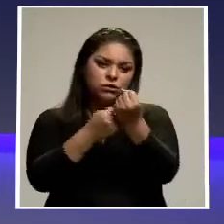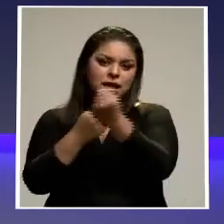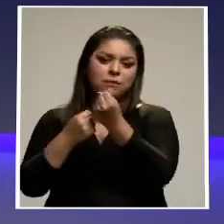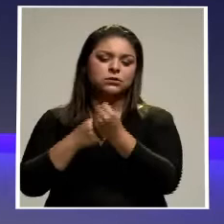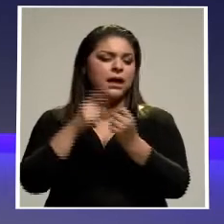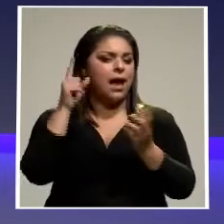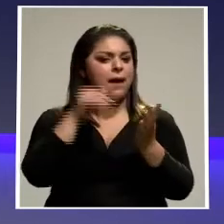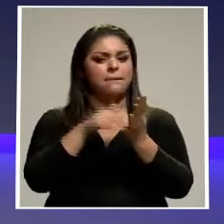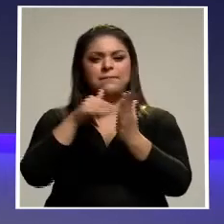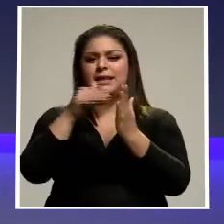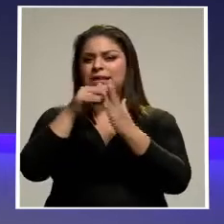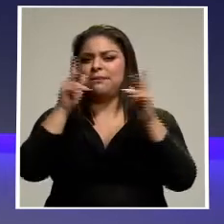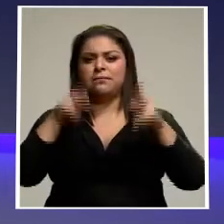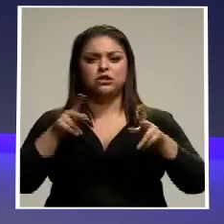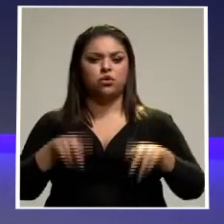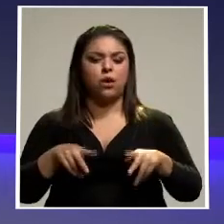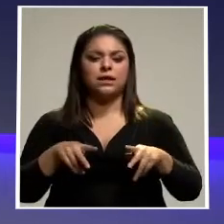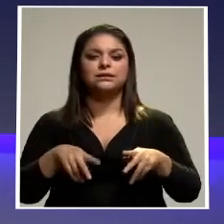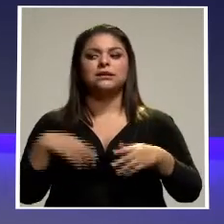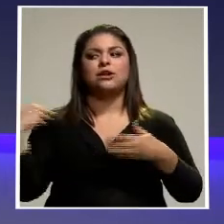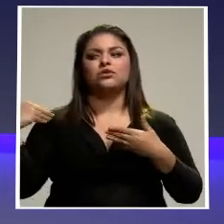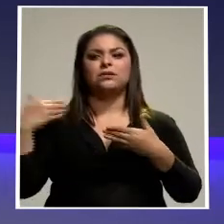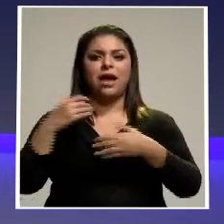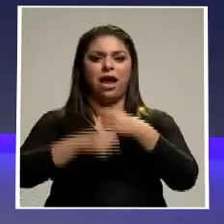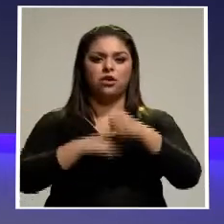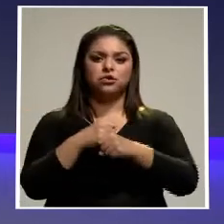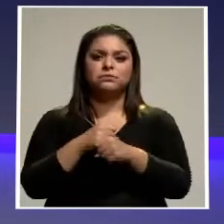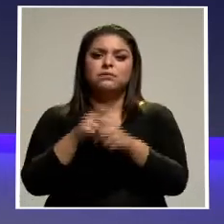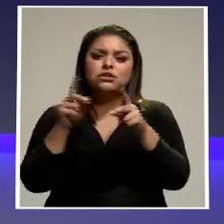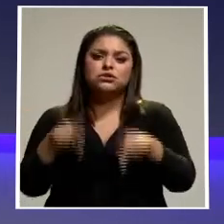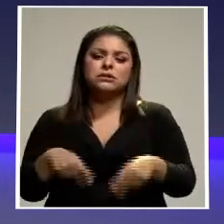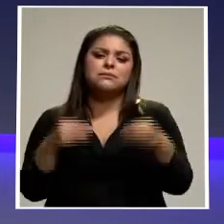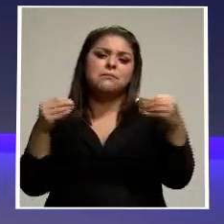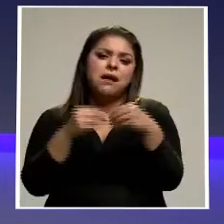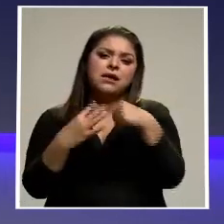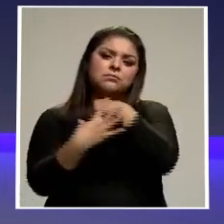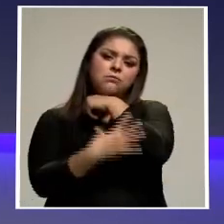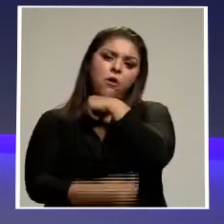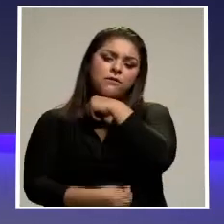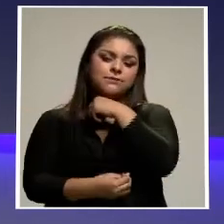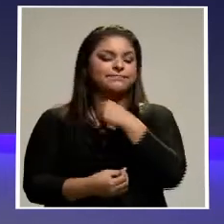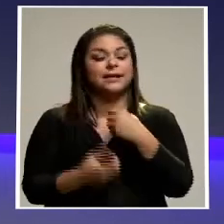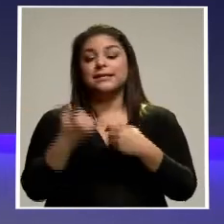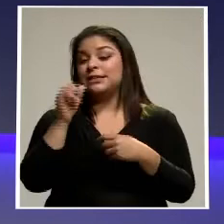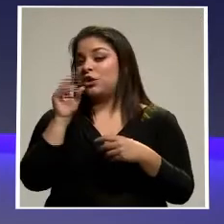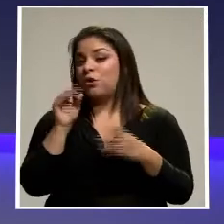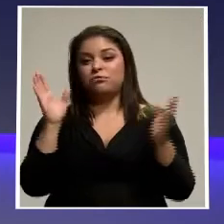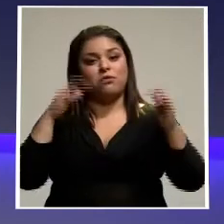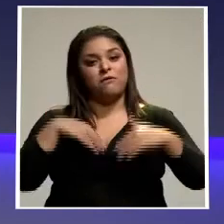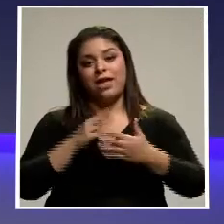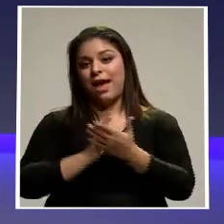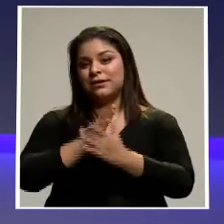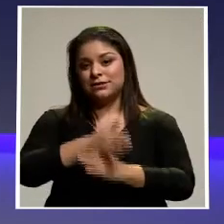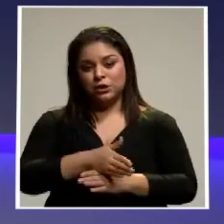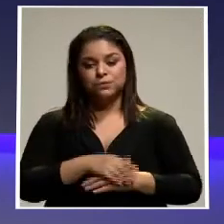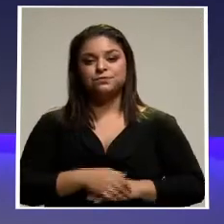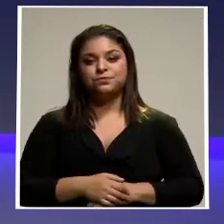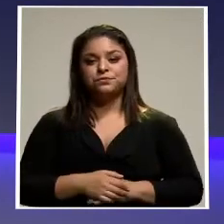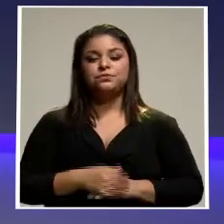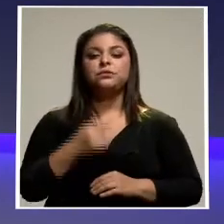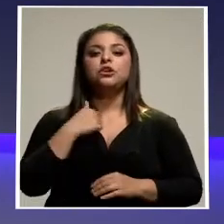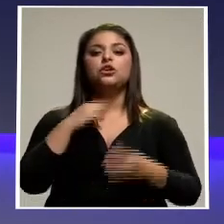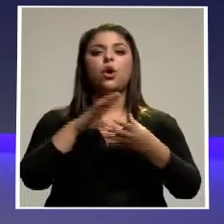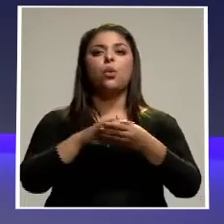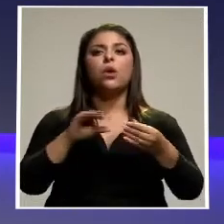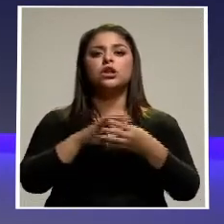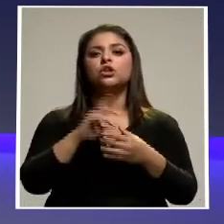miles de personas a través de los años, la gente más pobre que de otra forma no habría tenido acceso. Y le cuento tal vez uno de